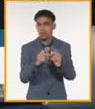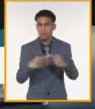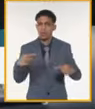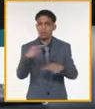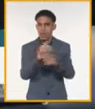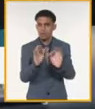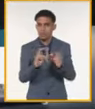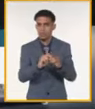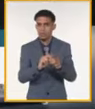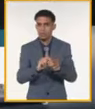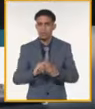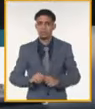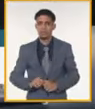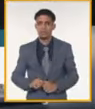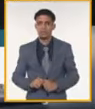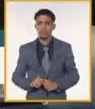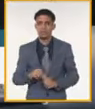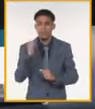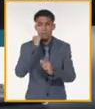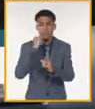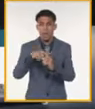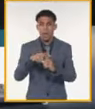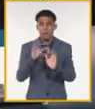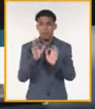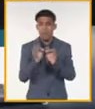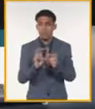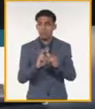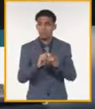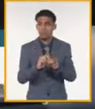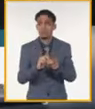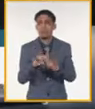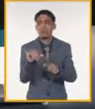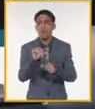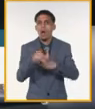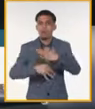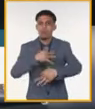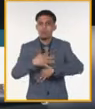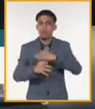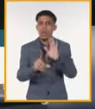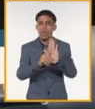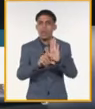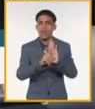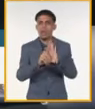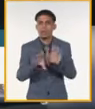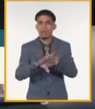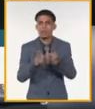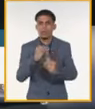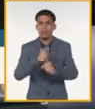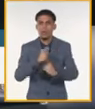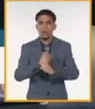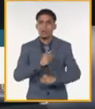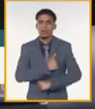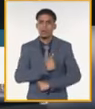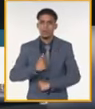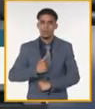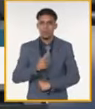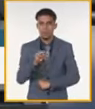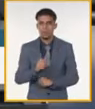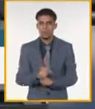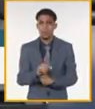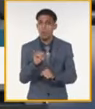pequeñas y medianas empresas Además este órgano emitió los decretos leyes de las contravenciones en el ejercicio del trabajo por cuenta propia las